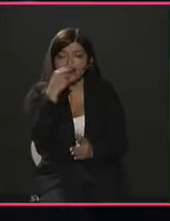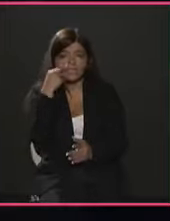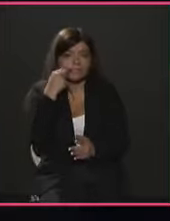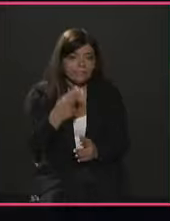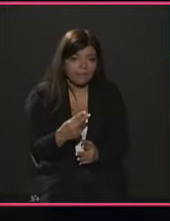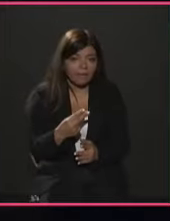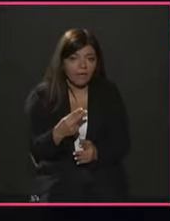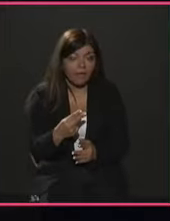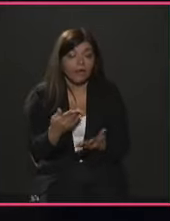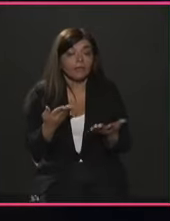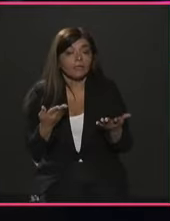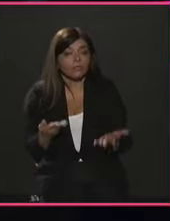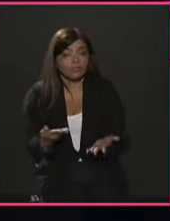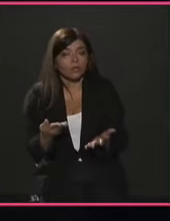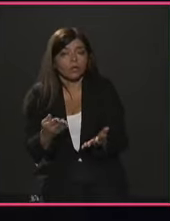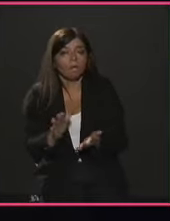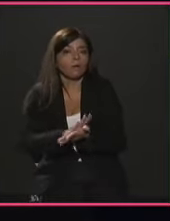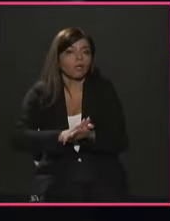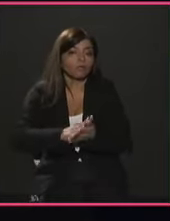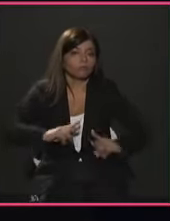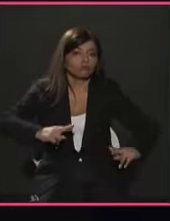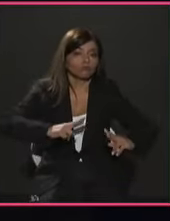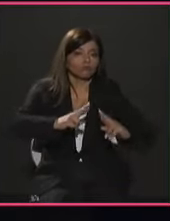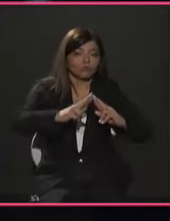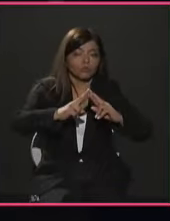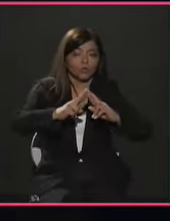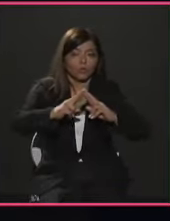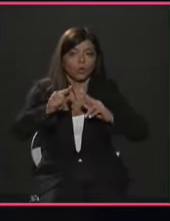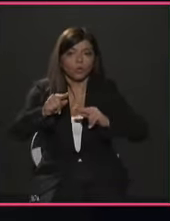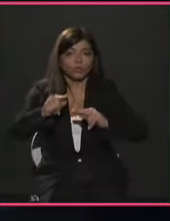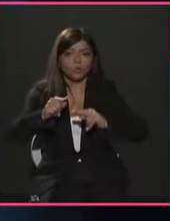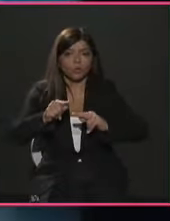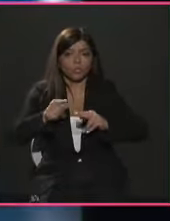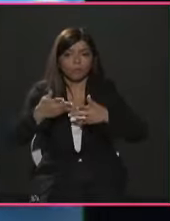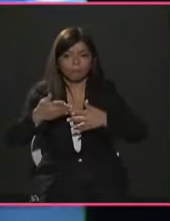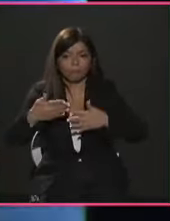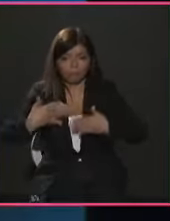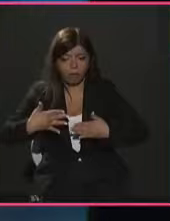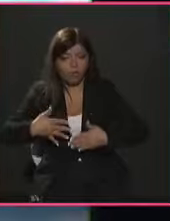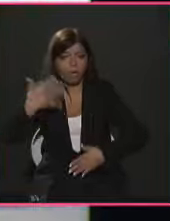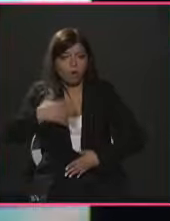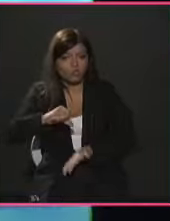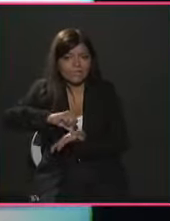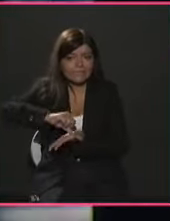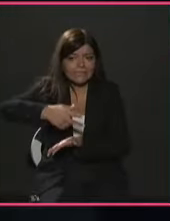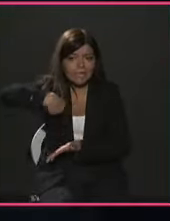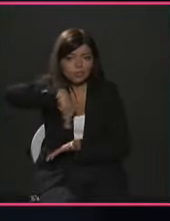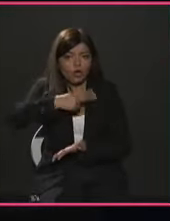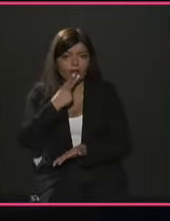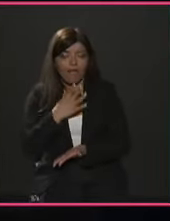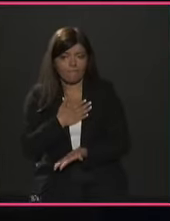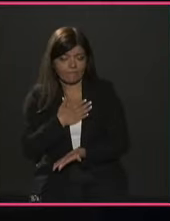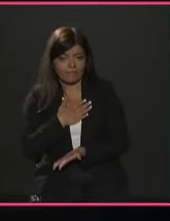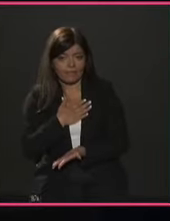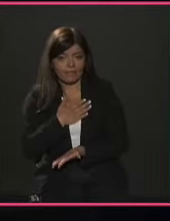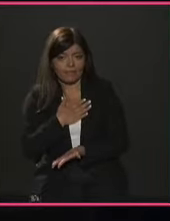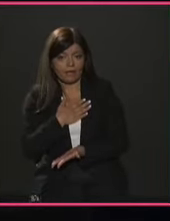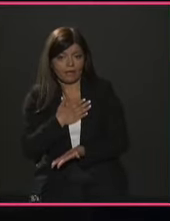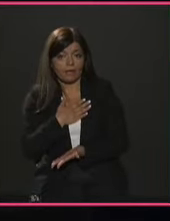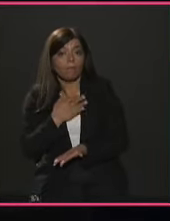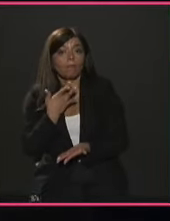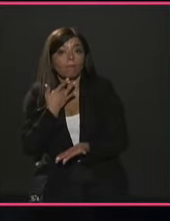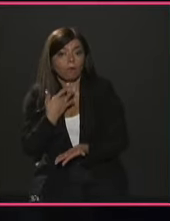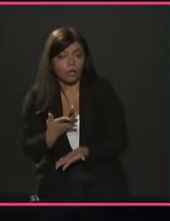ver incluso aunque se construye y está siendo cada vez algo central en nuestra vida y me gustaría sugerir que esto es